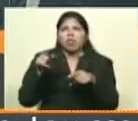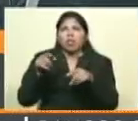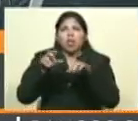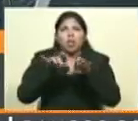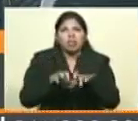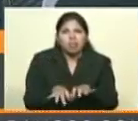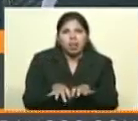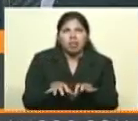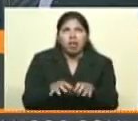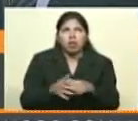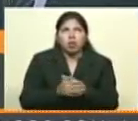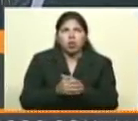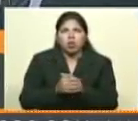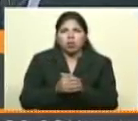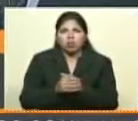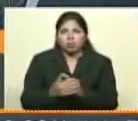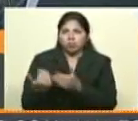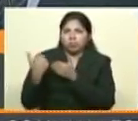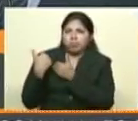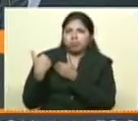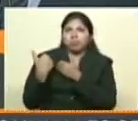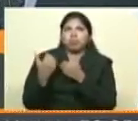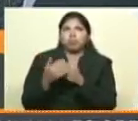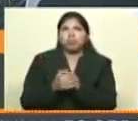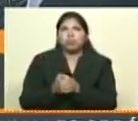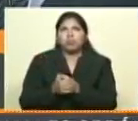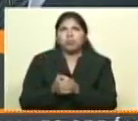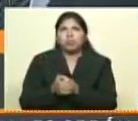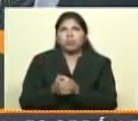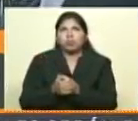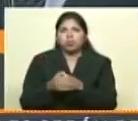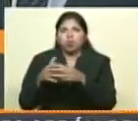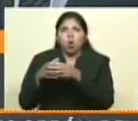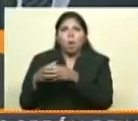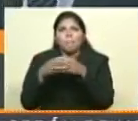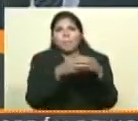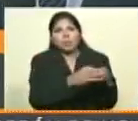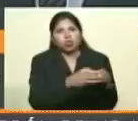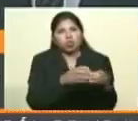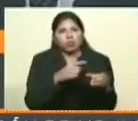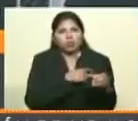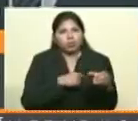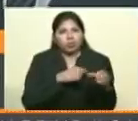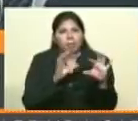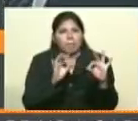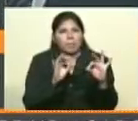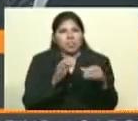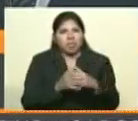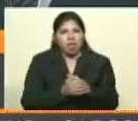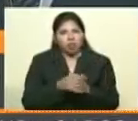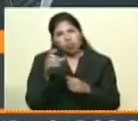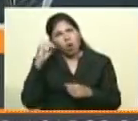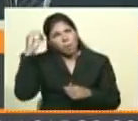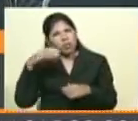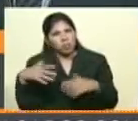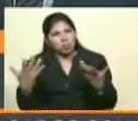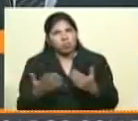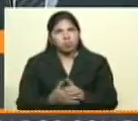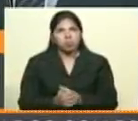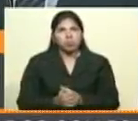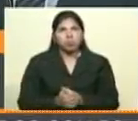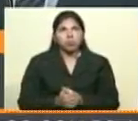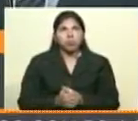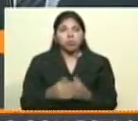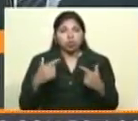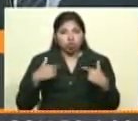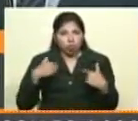secretario general Antonio Guterres enviar una misión electoral a Venezuela. ¿Y qué piensa también usted al respecto con este tema? Yo pienso que el alto comisionado es un